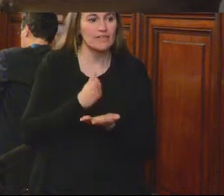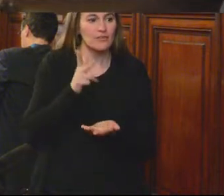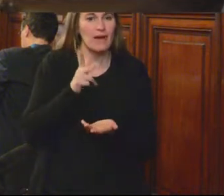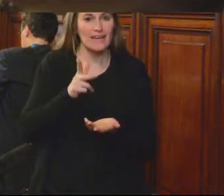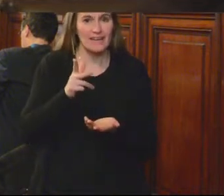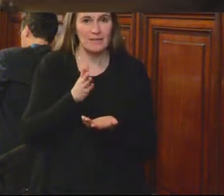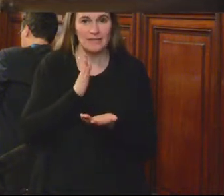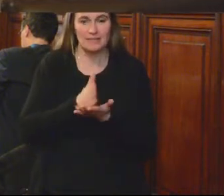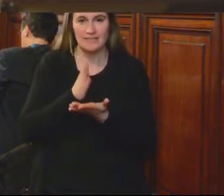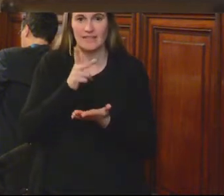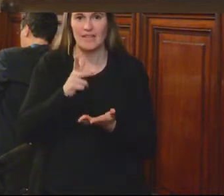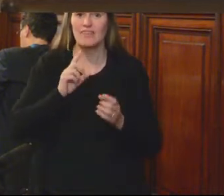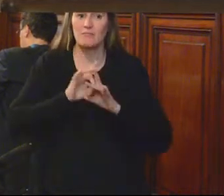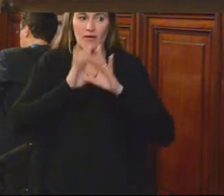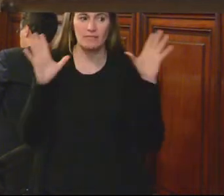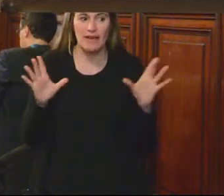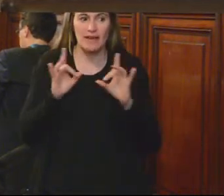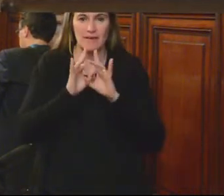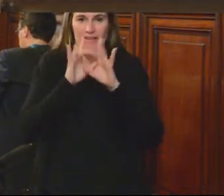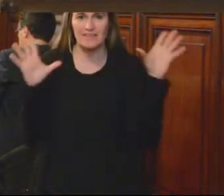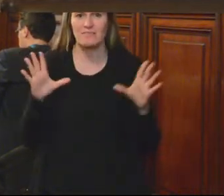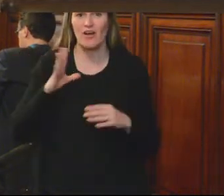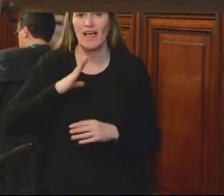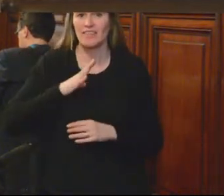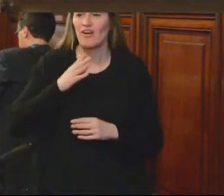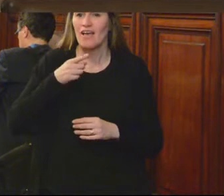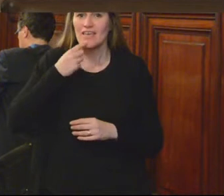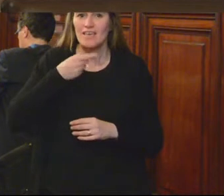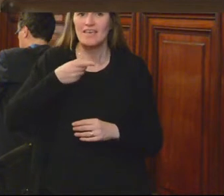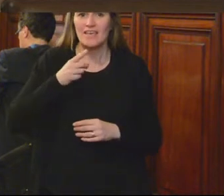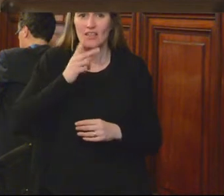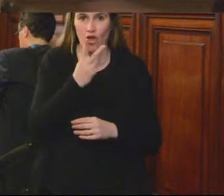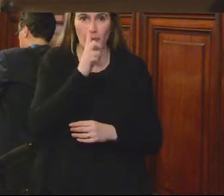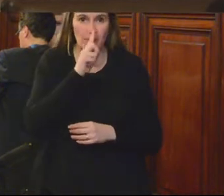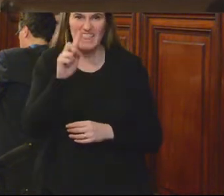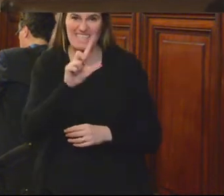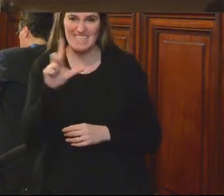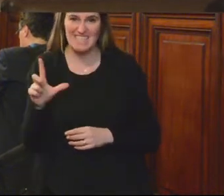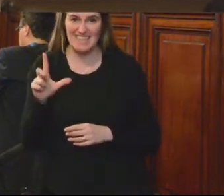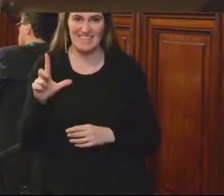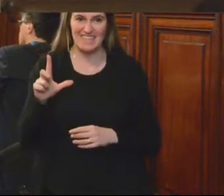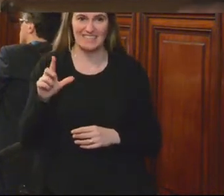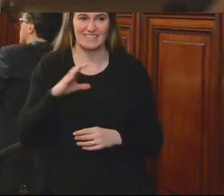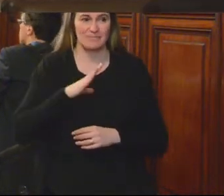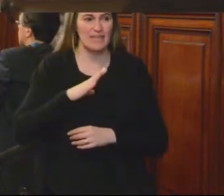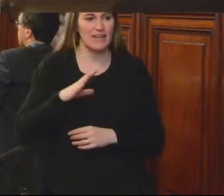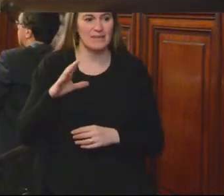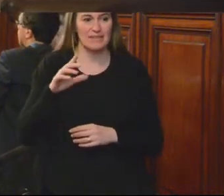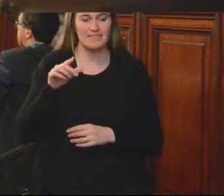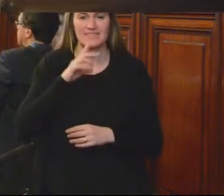hitos antidemocráticos acontecidos en los años 2016 y 2017 y explica